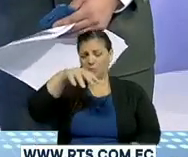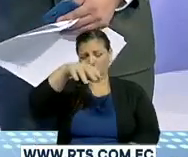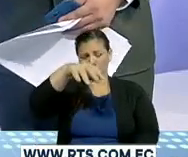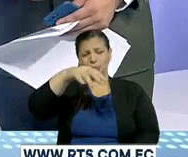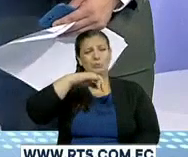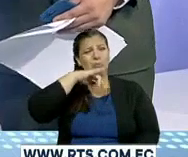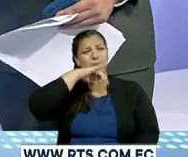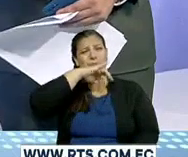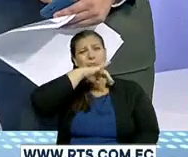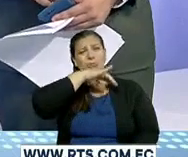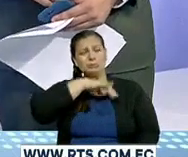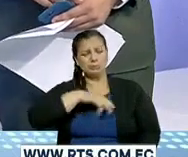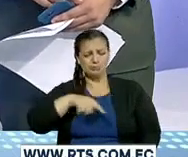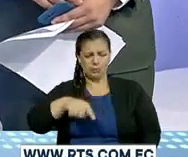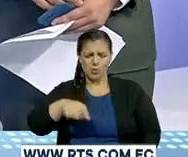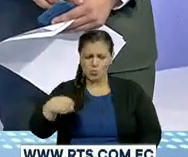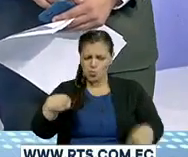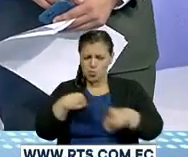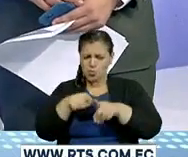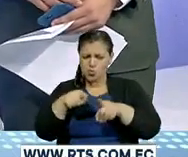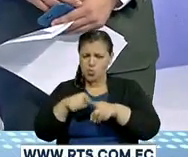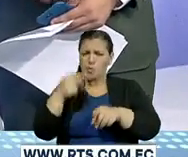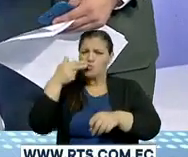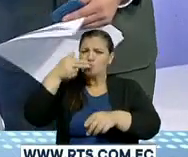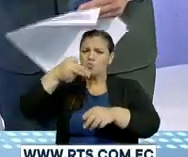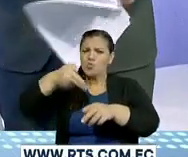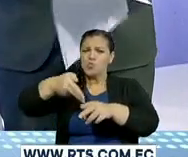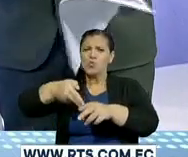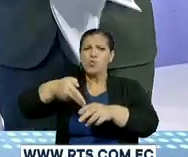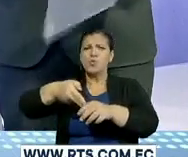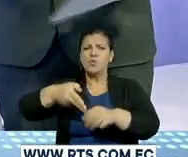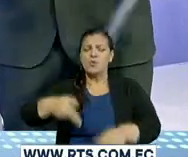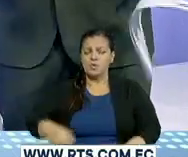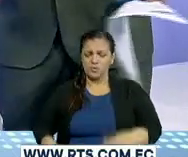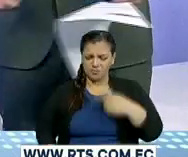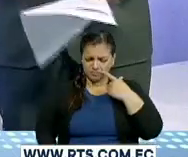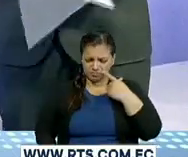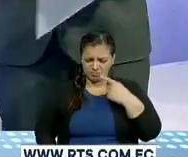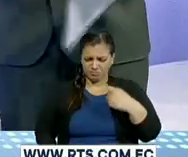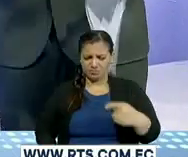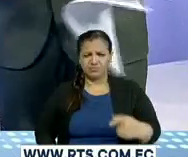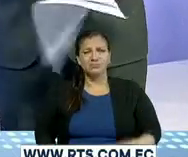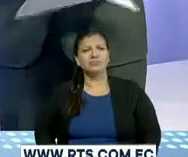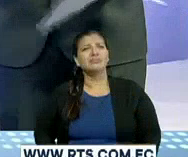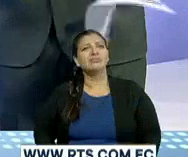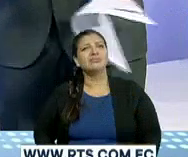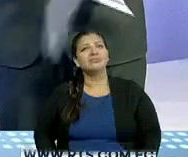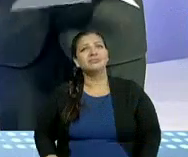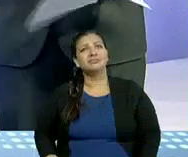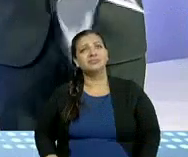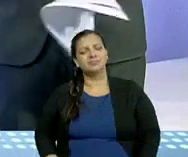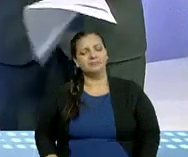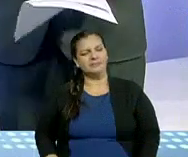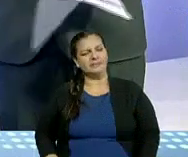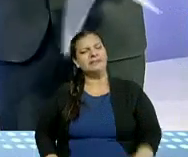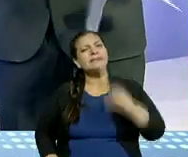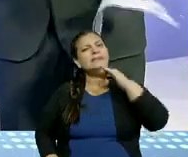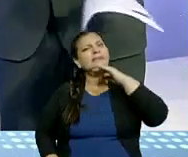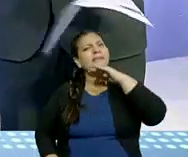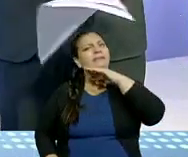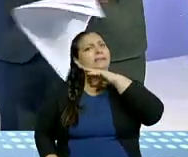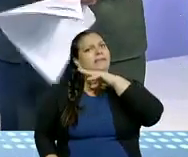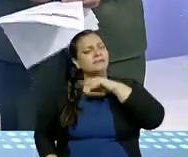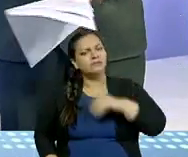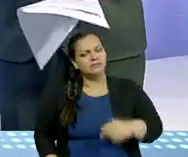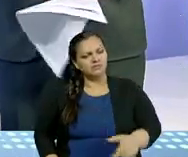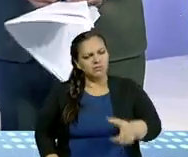parecía diésel, cualquier cosa, menos agua potable. No solamente para lavarse, sino que me imagino que con eso cocinan, con eso tienen que tomar agua